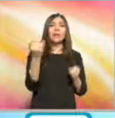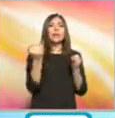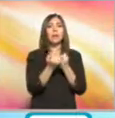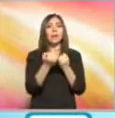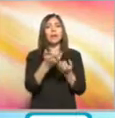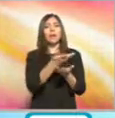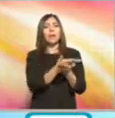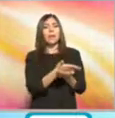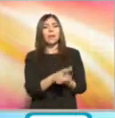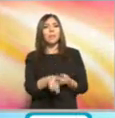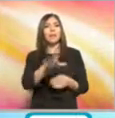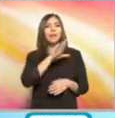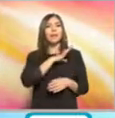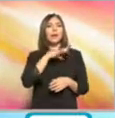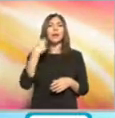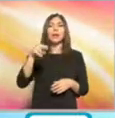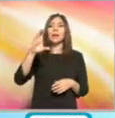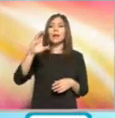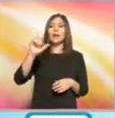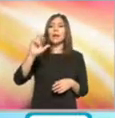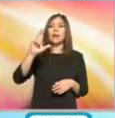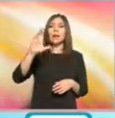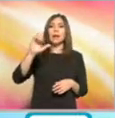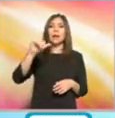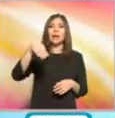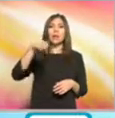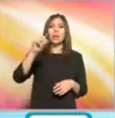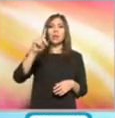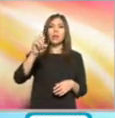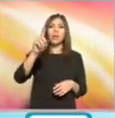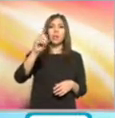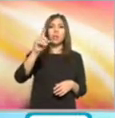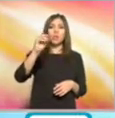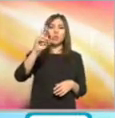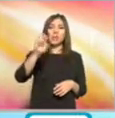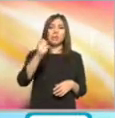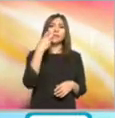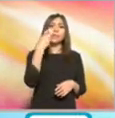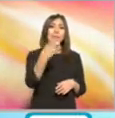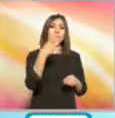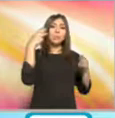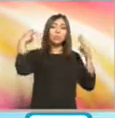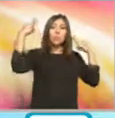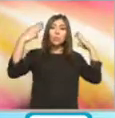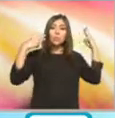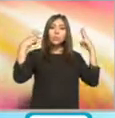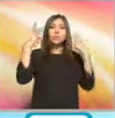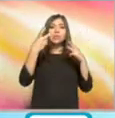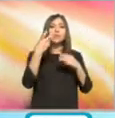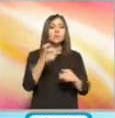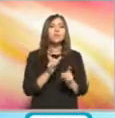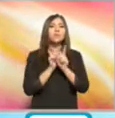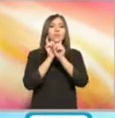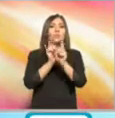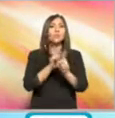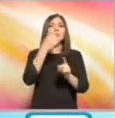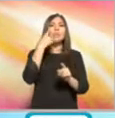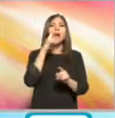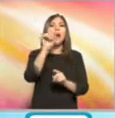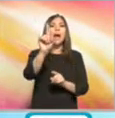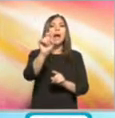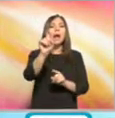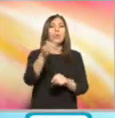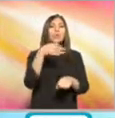además también el Cárcamo de Dolores. El museo es custodio de esta instalación hidráulica